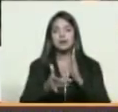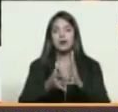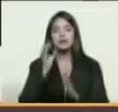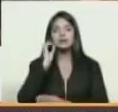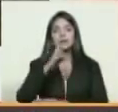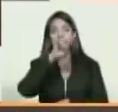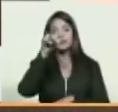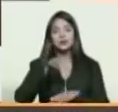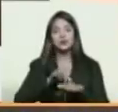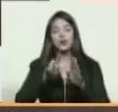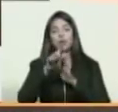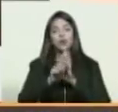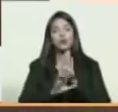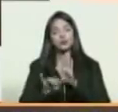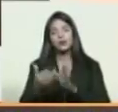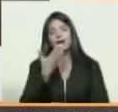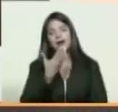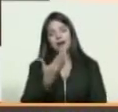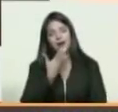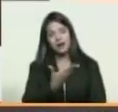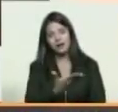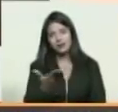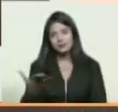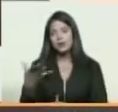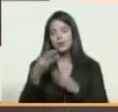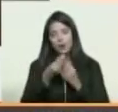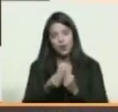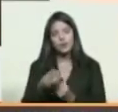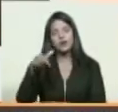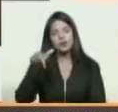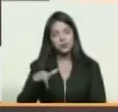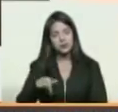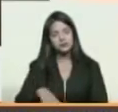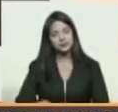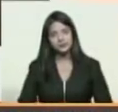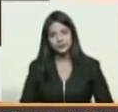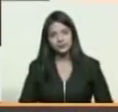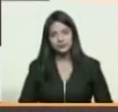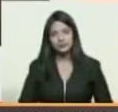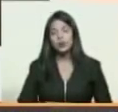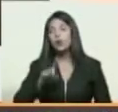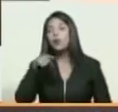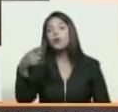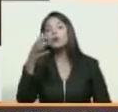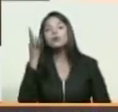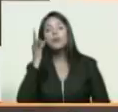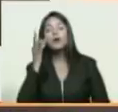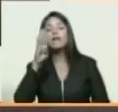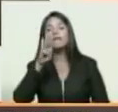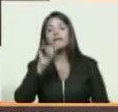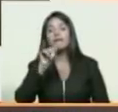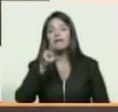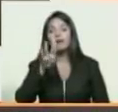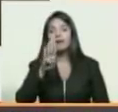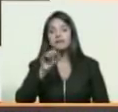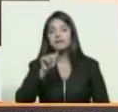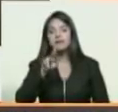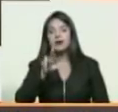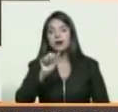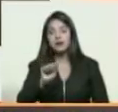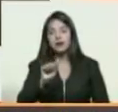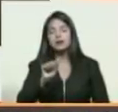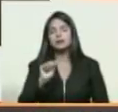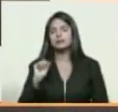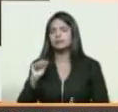Nacional Constituyente. Gracias por acompañarnos en este día. Bárbara Urbina, directora general del Ceremonial y Acervo